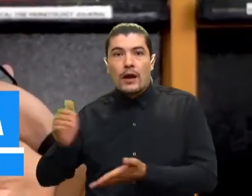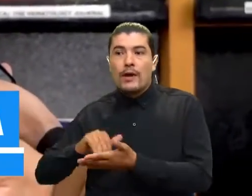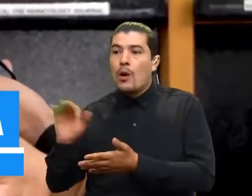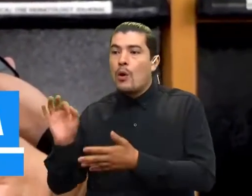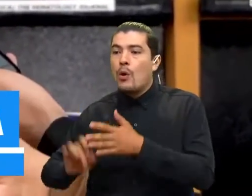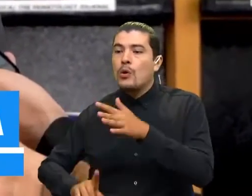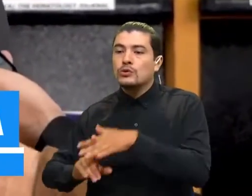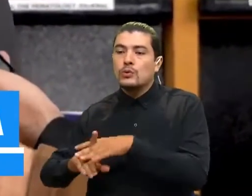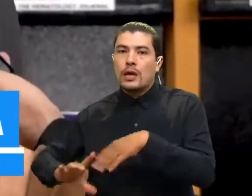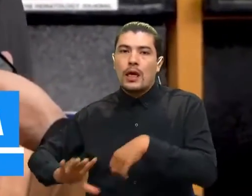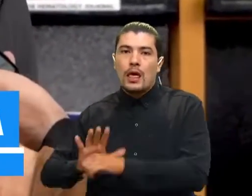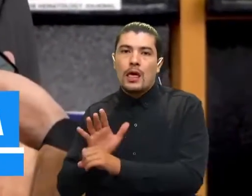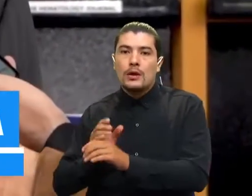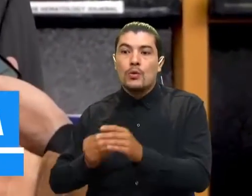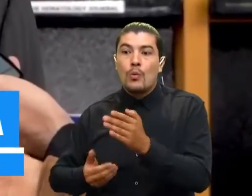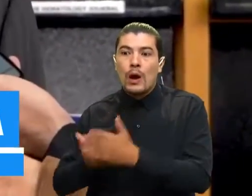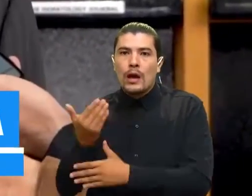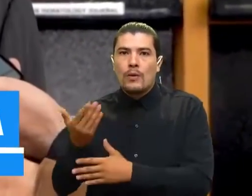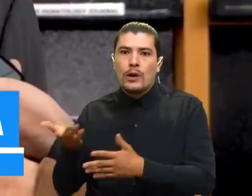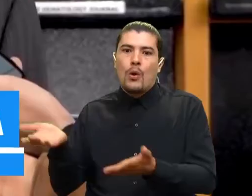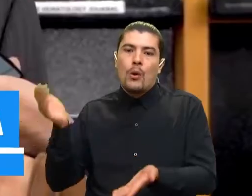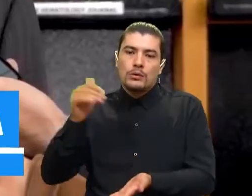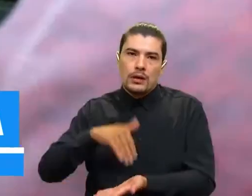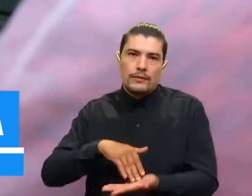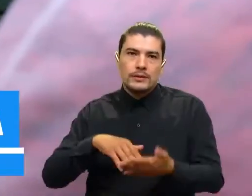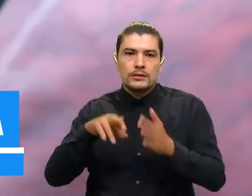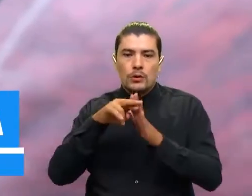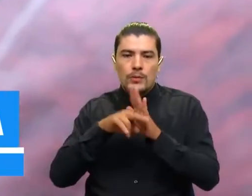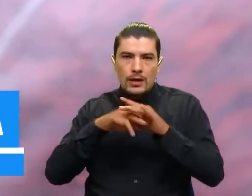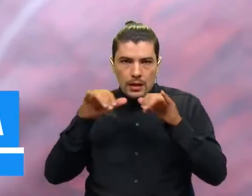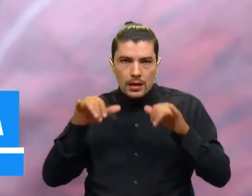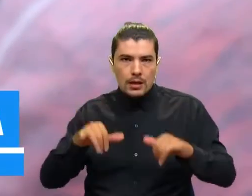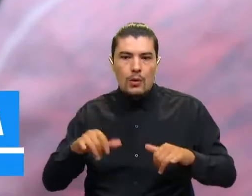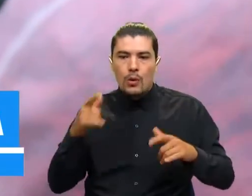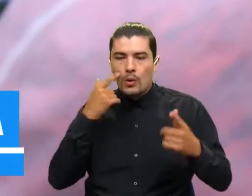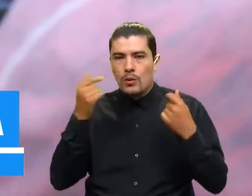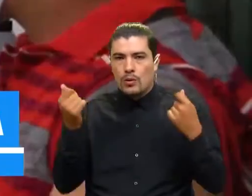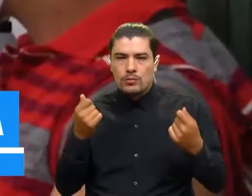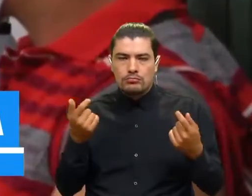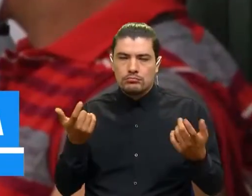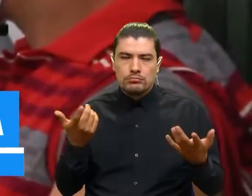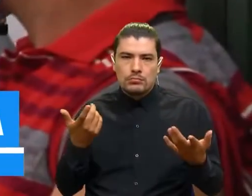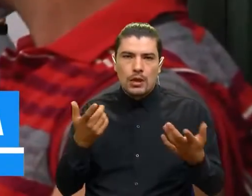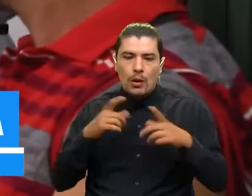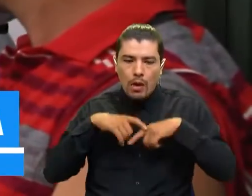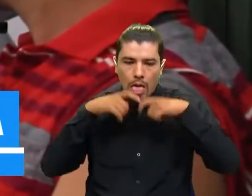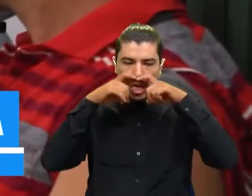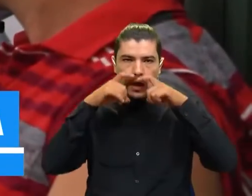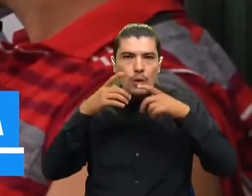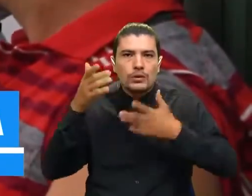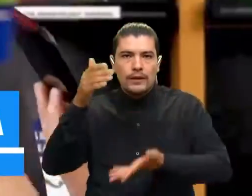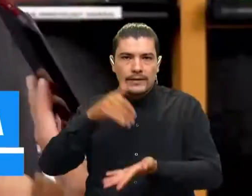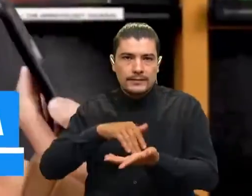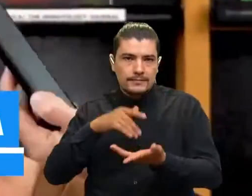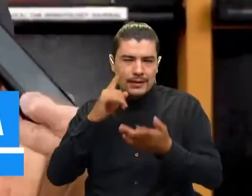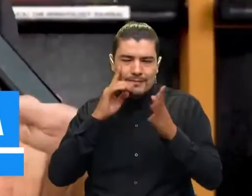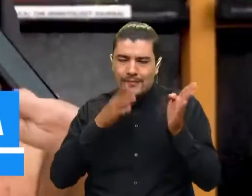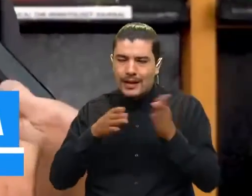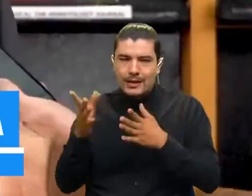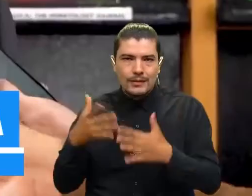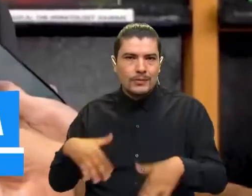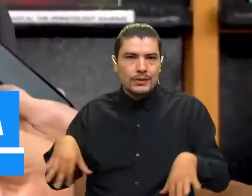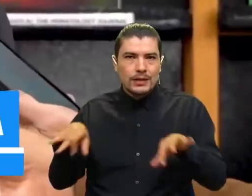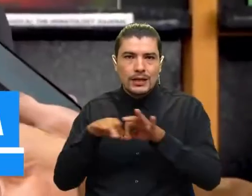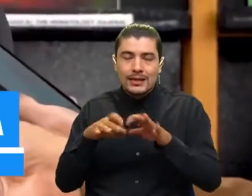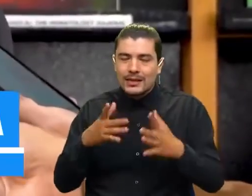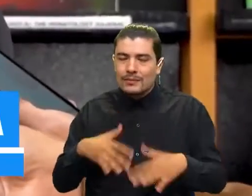seguramente podríamos tener que volver a tomarla nuevamente. Es clave continuar con los procesos de vacunación. Fundamentalmente